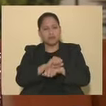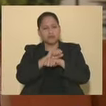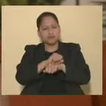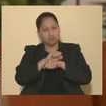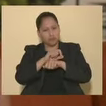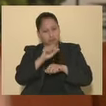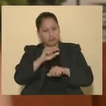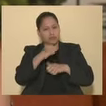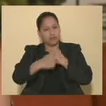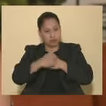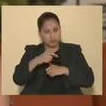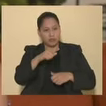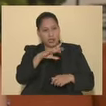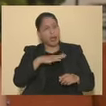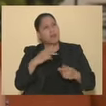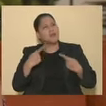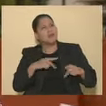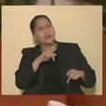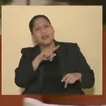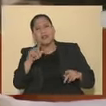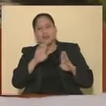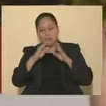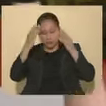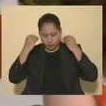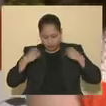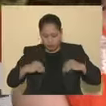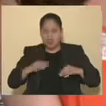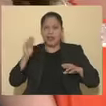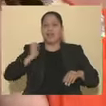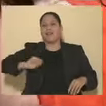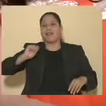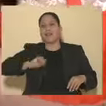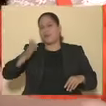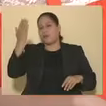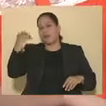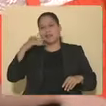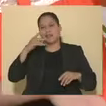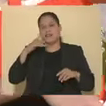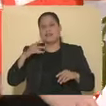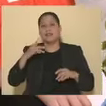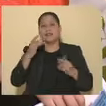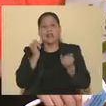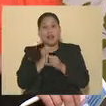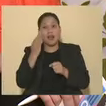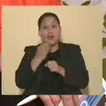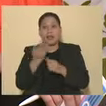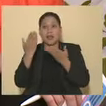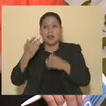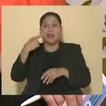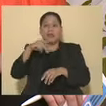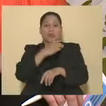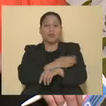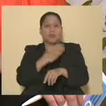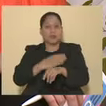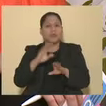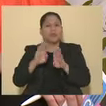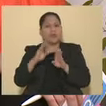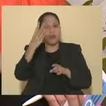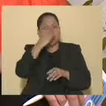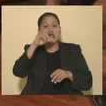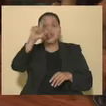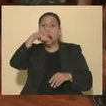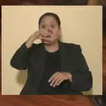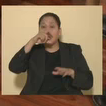les comentaba. Ok, para que toda la familia ande disfrazada de, pues, a la época medieval. Y acá estamos viendo a uno de tus compañeros que trae una hermosa